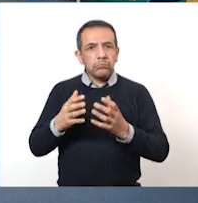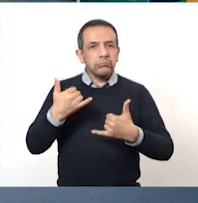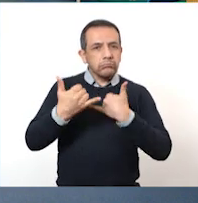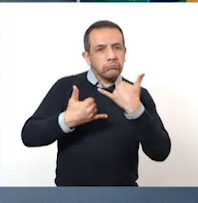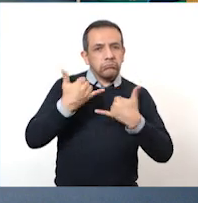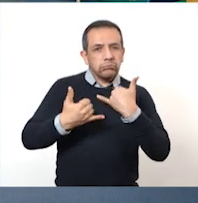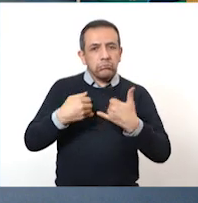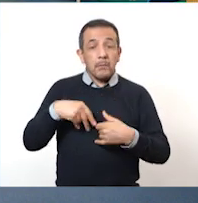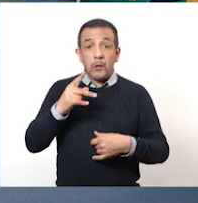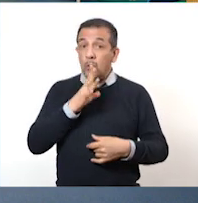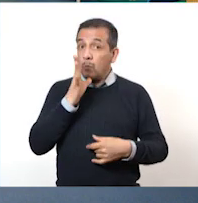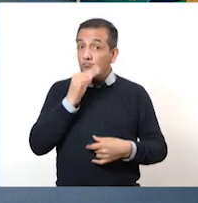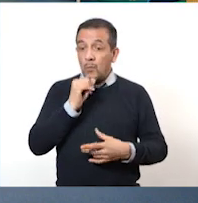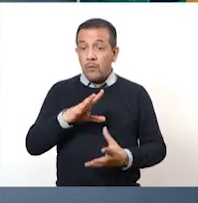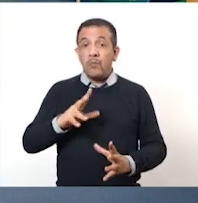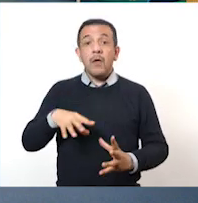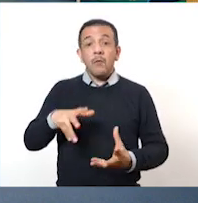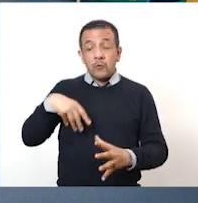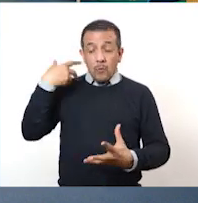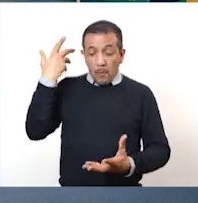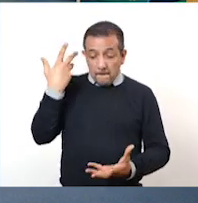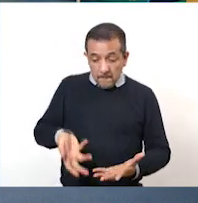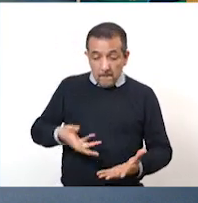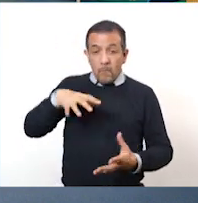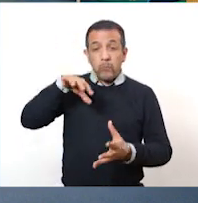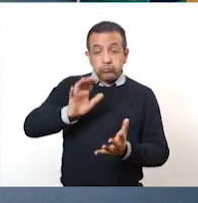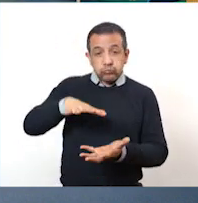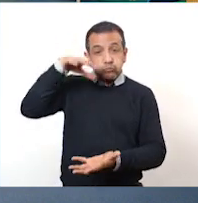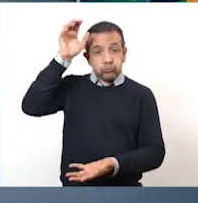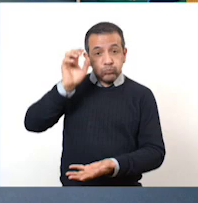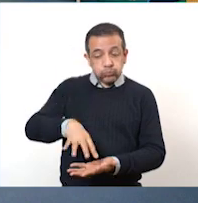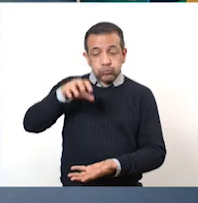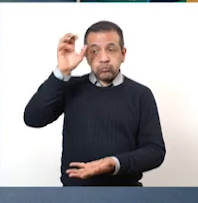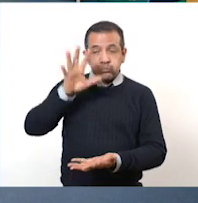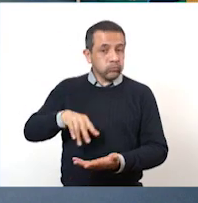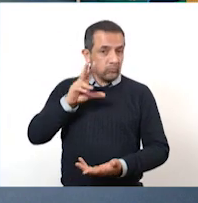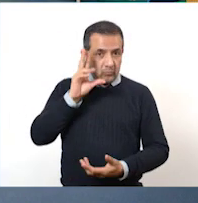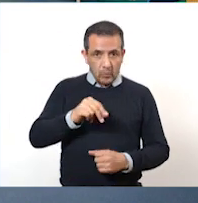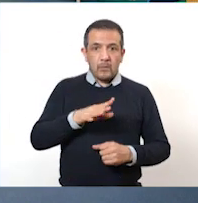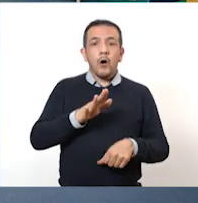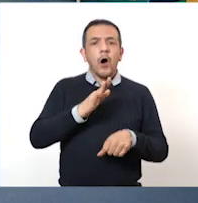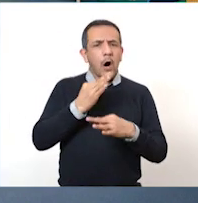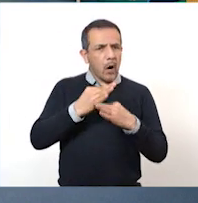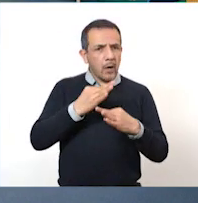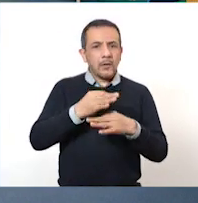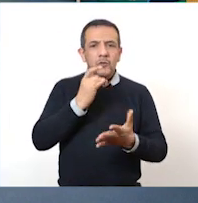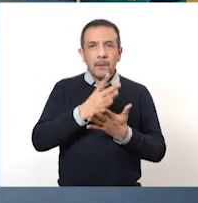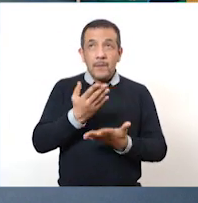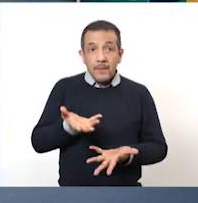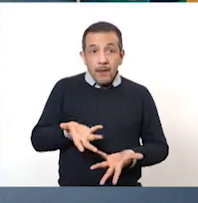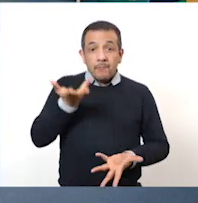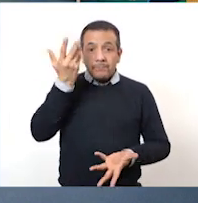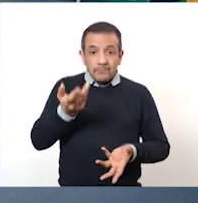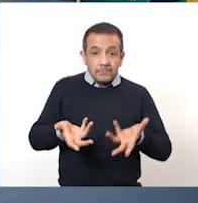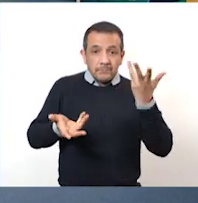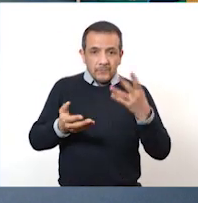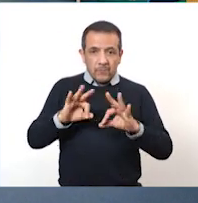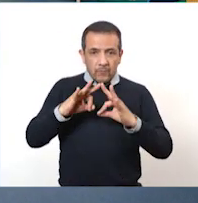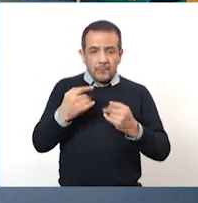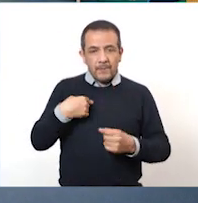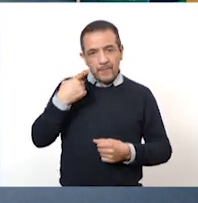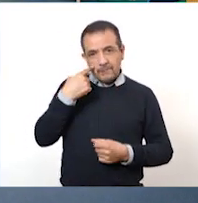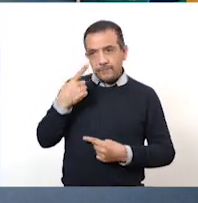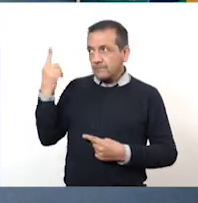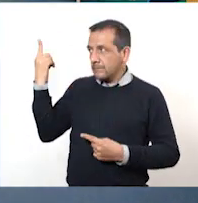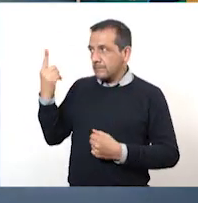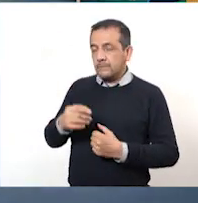diferentes sin que la botemos, porque ahorita estamos realizando lanzamientos. Eso es, puedo sujetarla aquí, mira, en